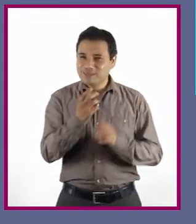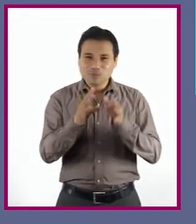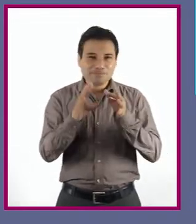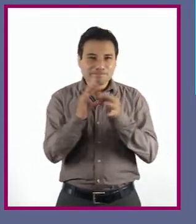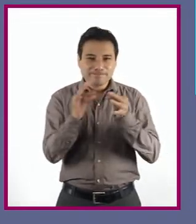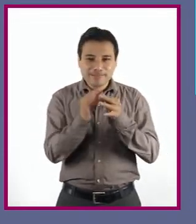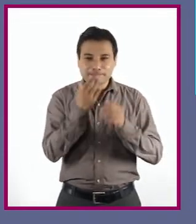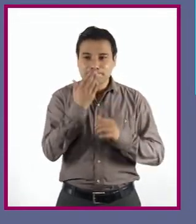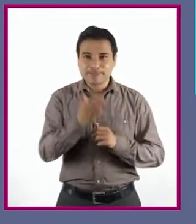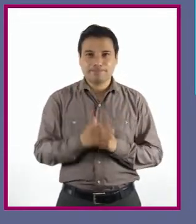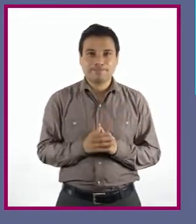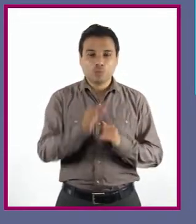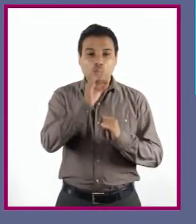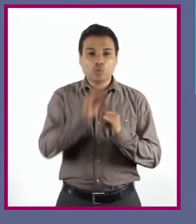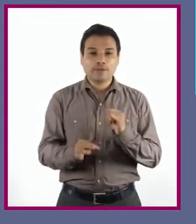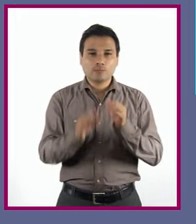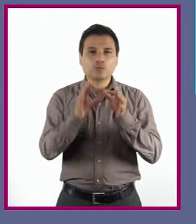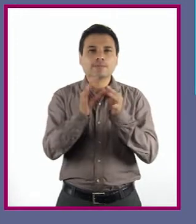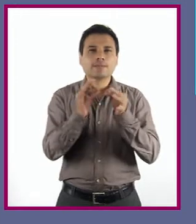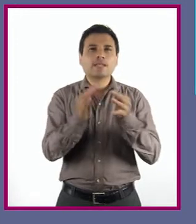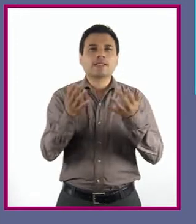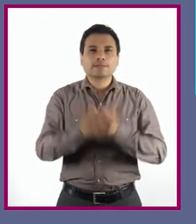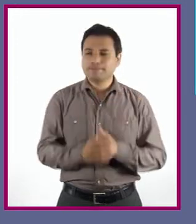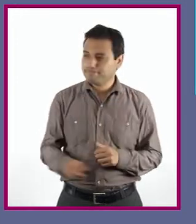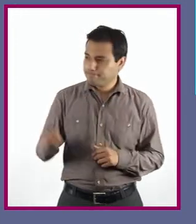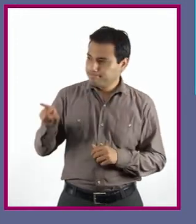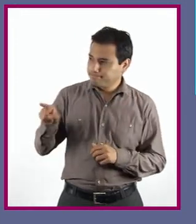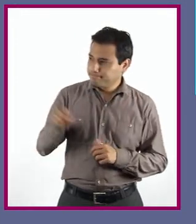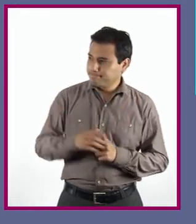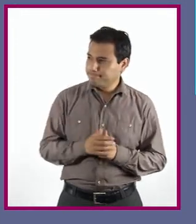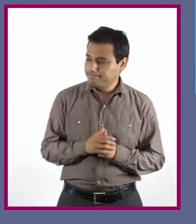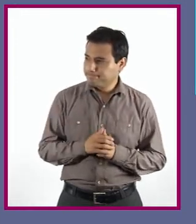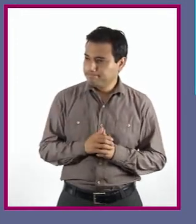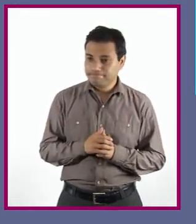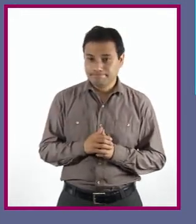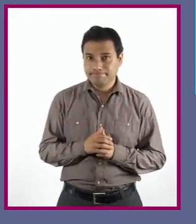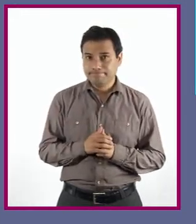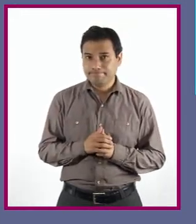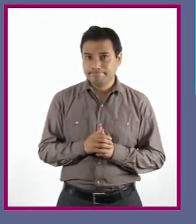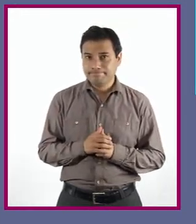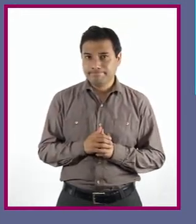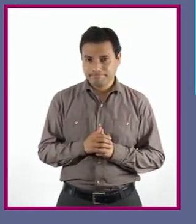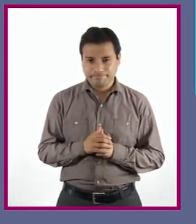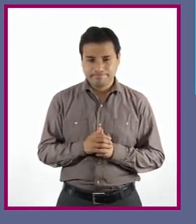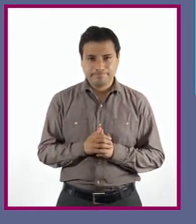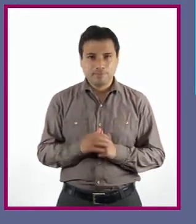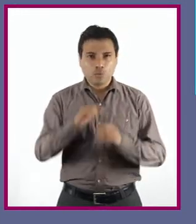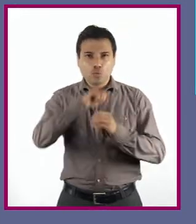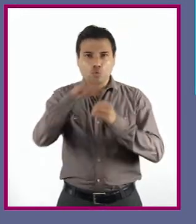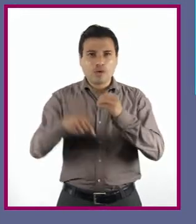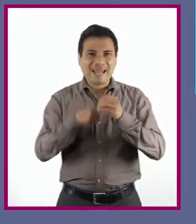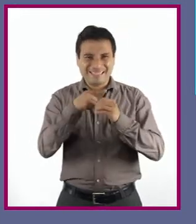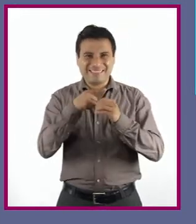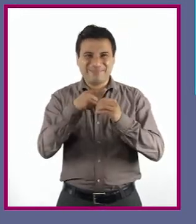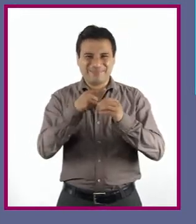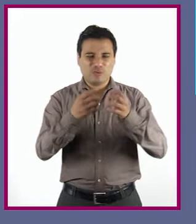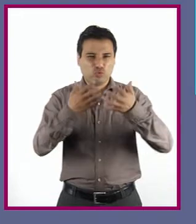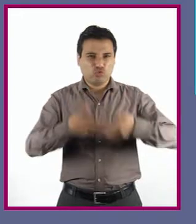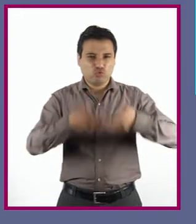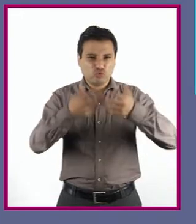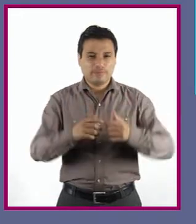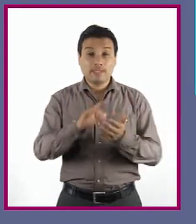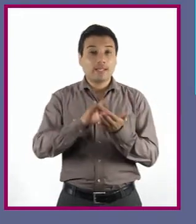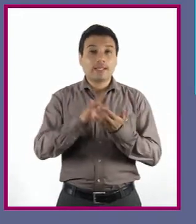bien. Por último, explicaremos brevemente cómo funcionan las centrales nucleares que generan electricidad gracias a un